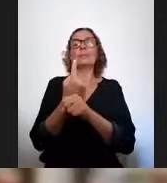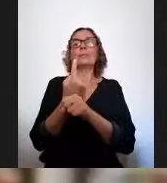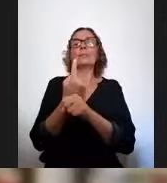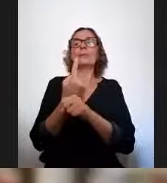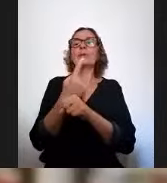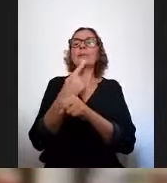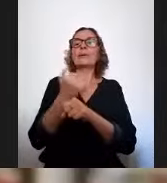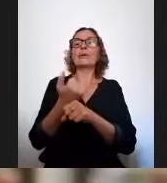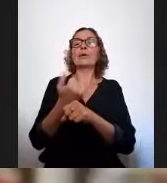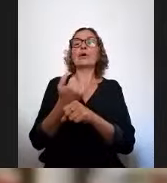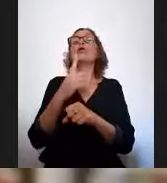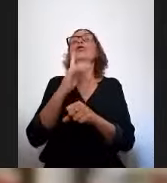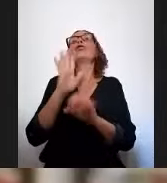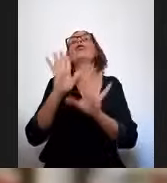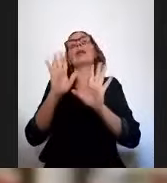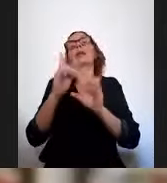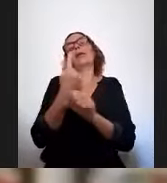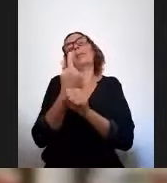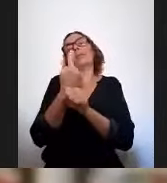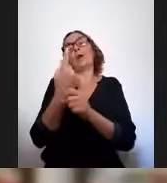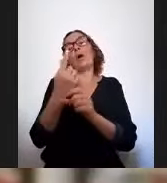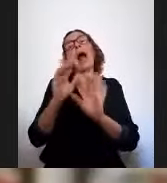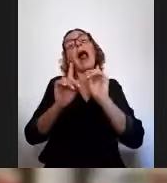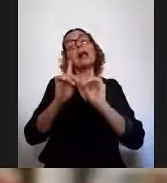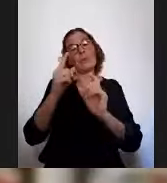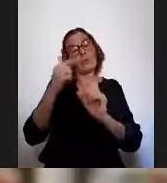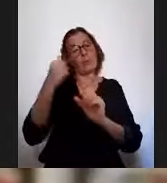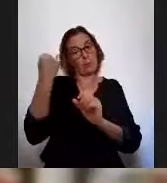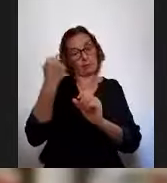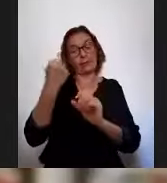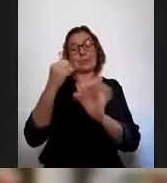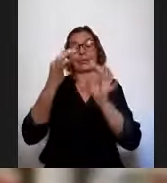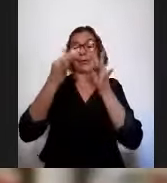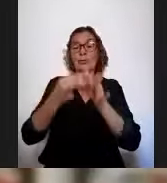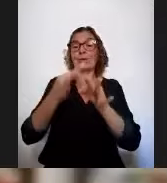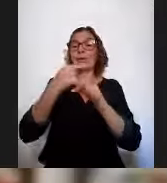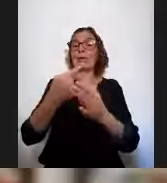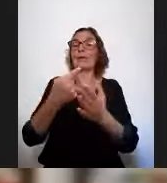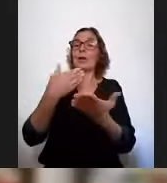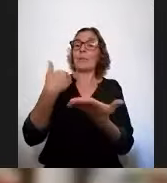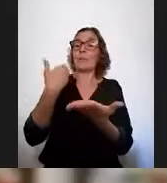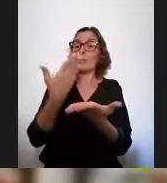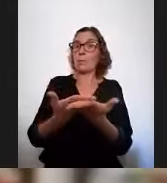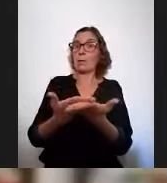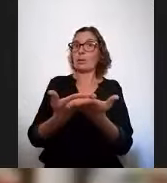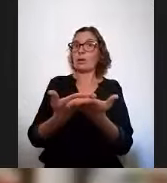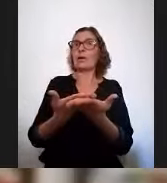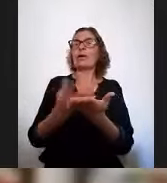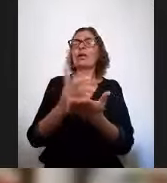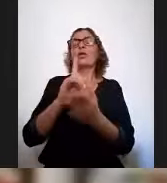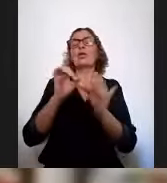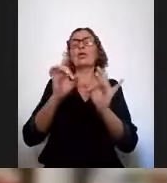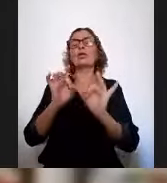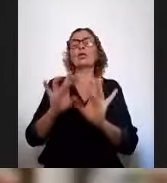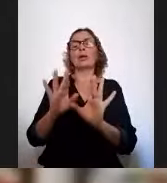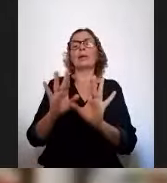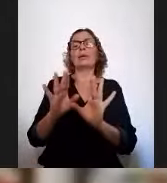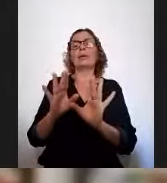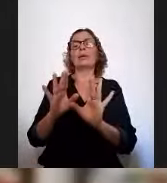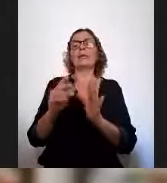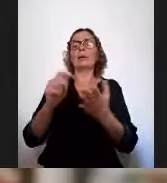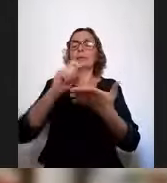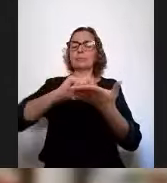si lo primero, uno de los primeros pasos, es definir la propuesta de valor, ¿sí? Que no es solamente una descripción